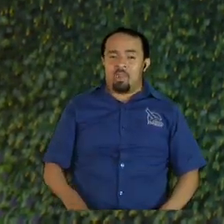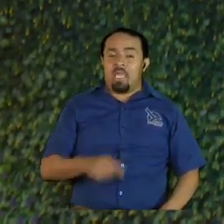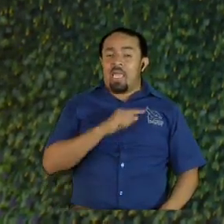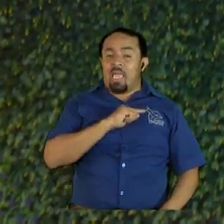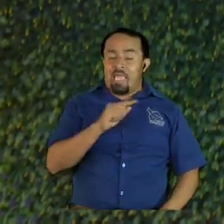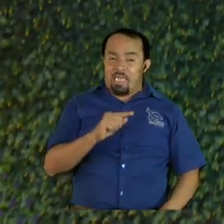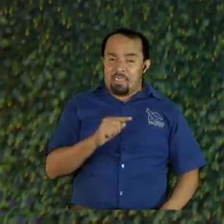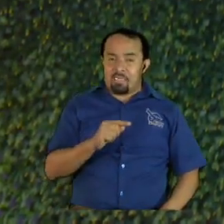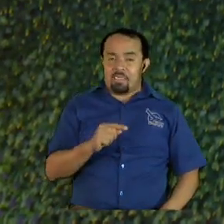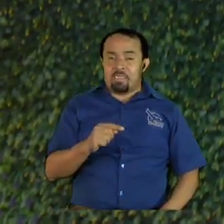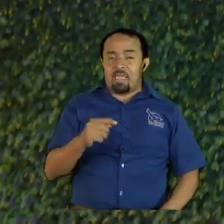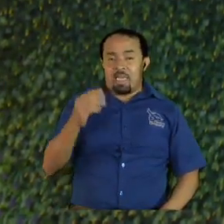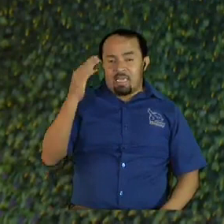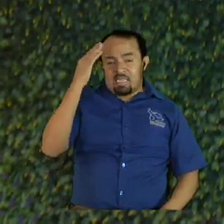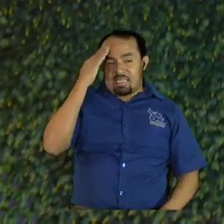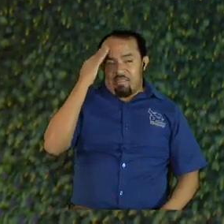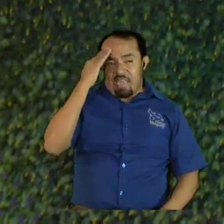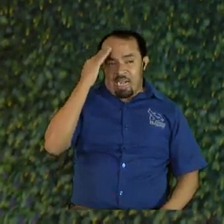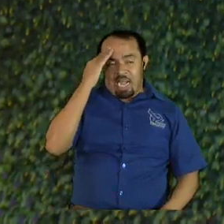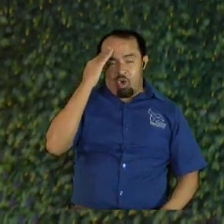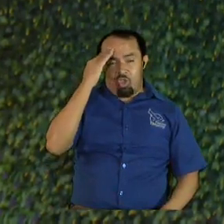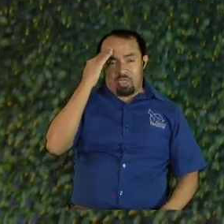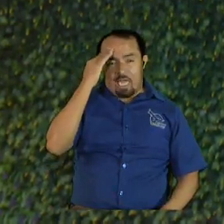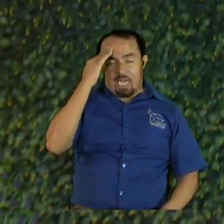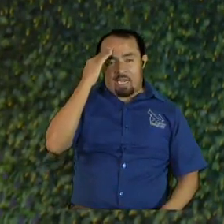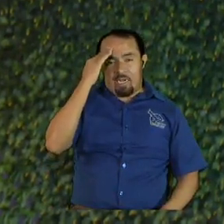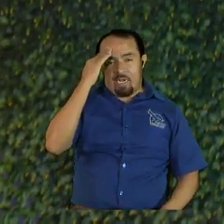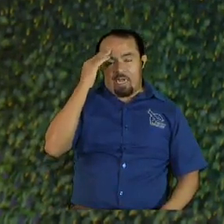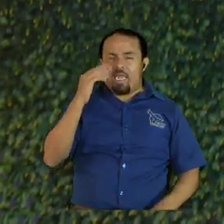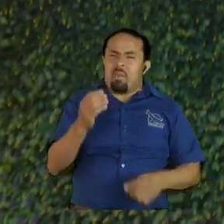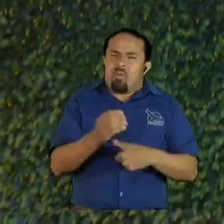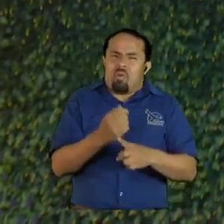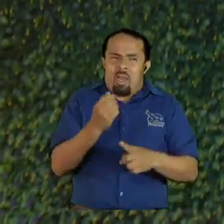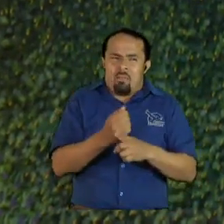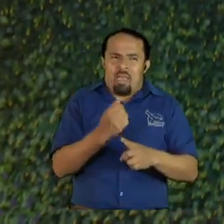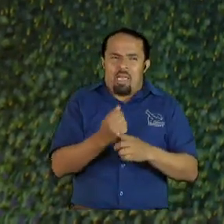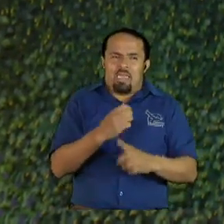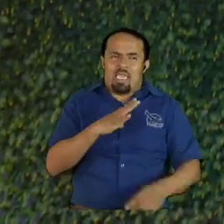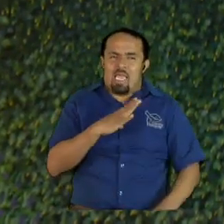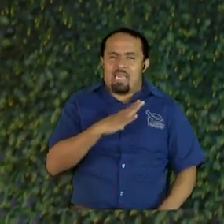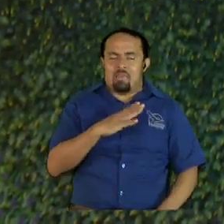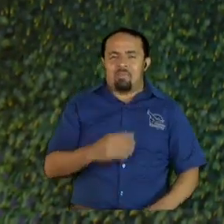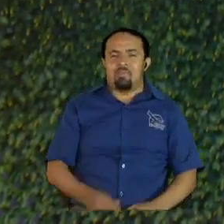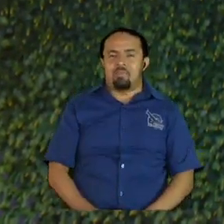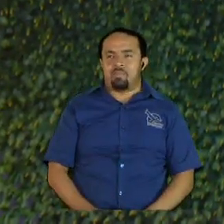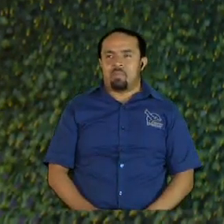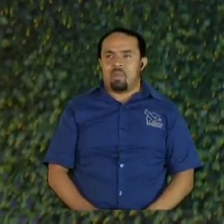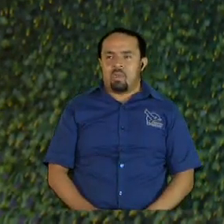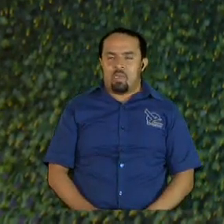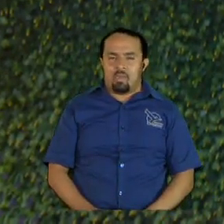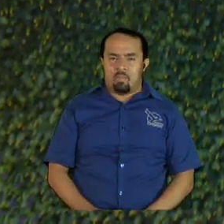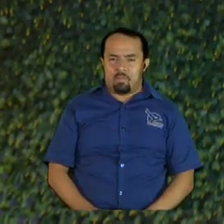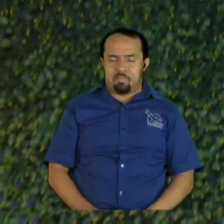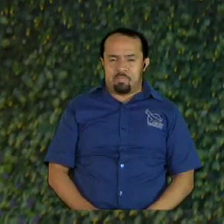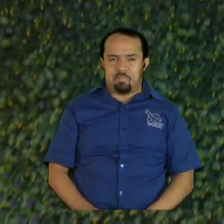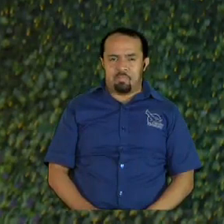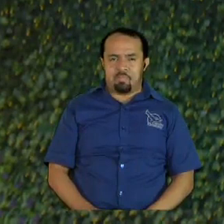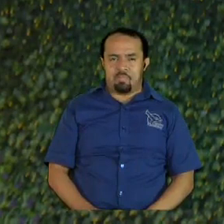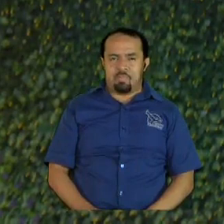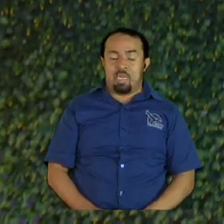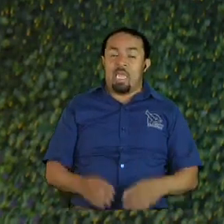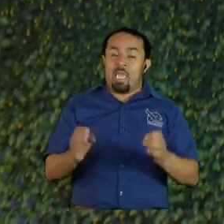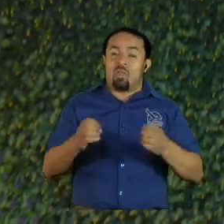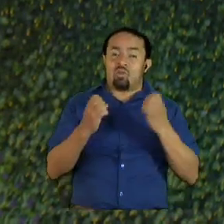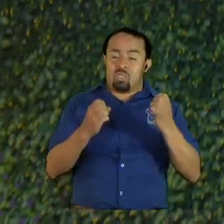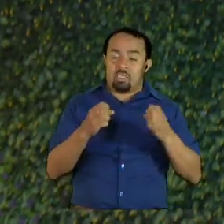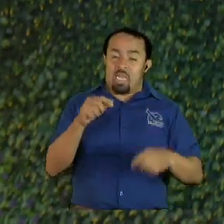rehabilitación, tiene que conocer qué problema tiene en cualquiera de estos órdenes que le estoy diciendo.